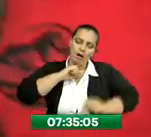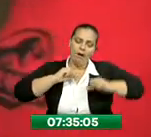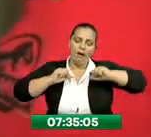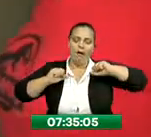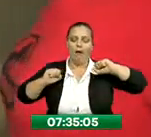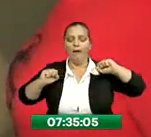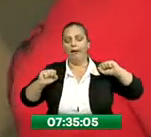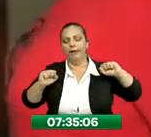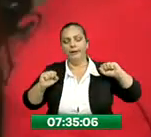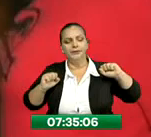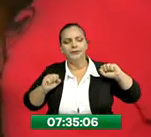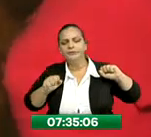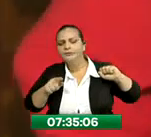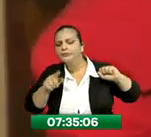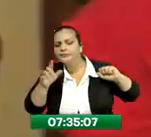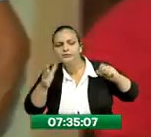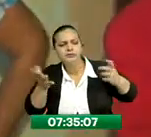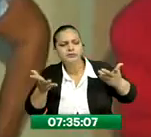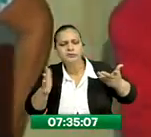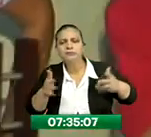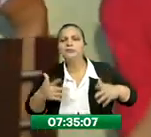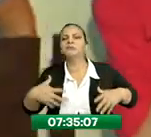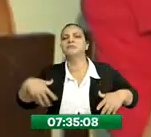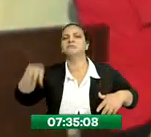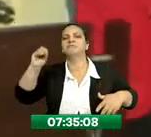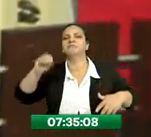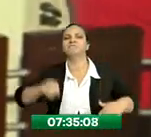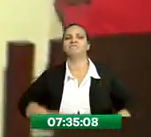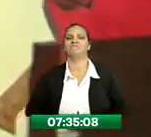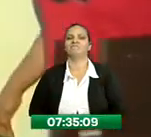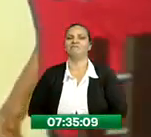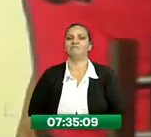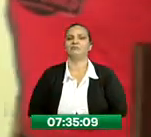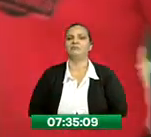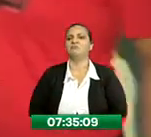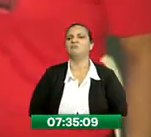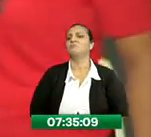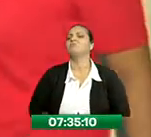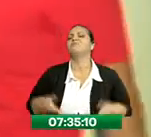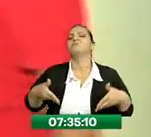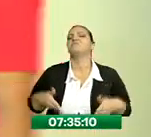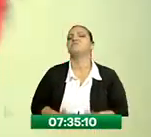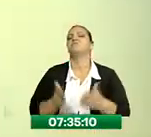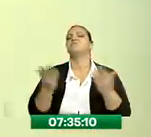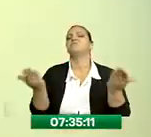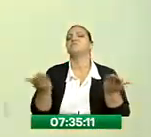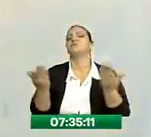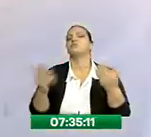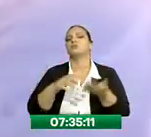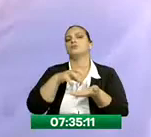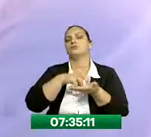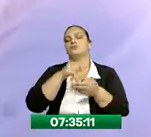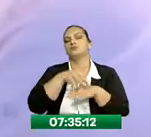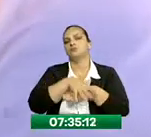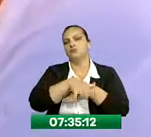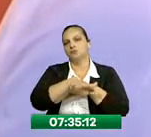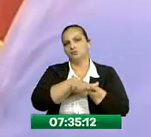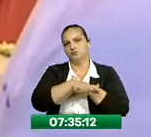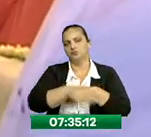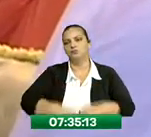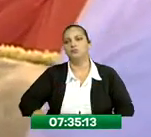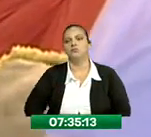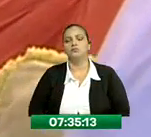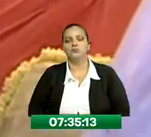como de cariño lo llaman. Ella es oriunda de San Juan de Pueblo Viejo, de la provincia de Los Ríos. Vino a Guayaquil a pasar unas lindas